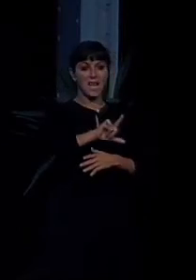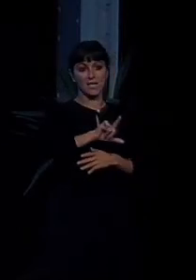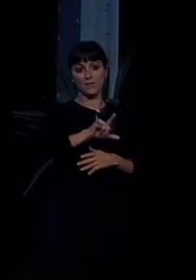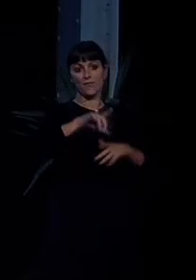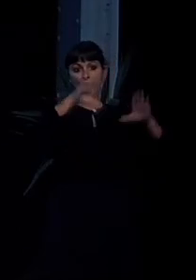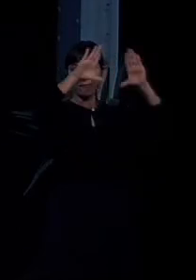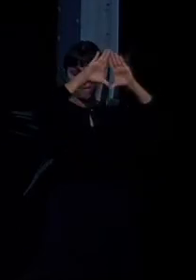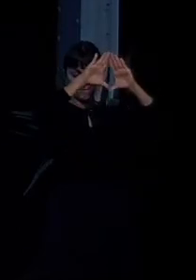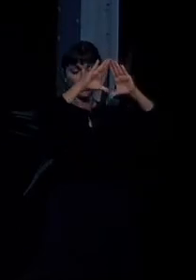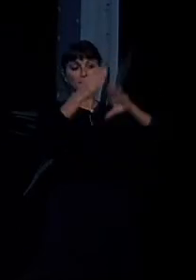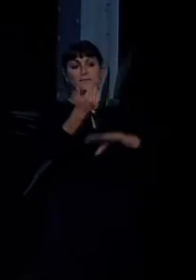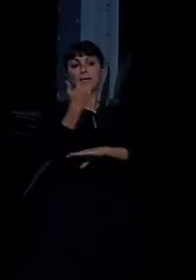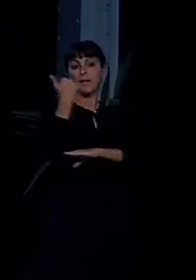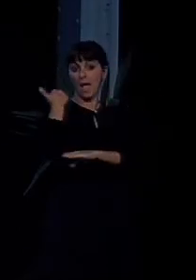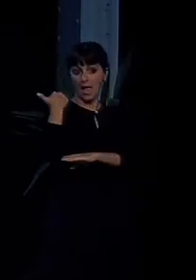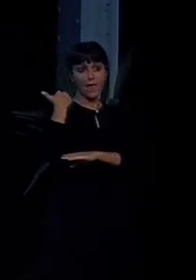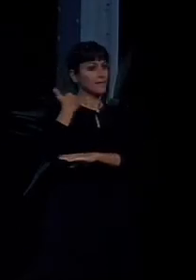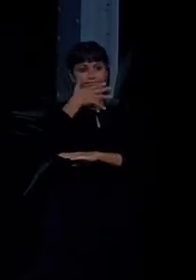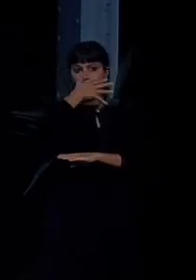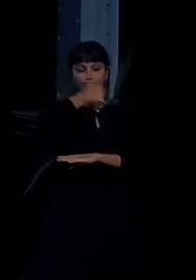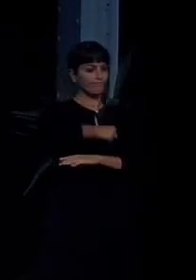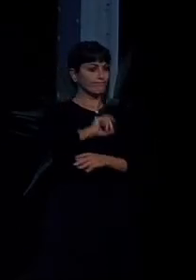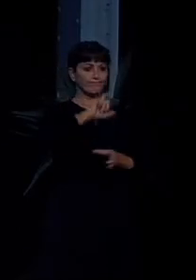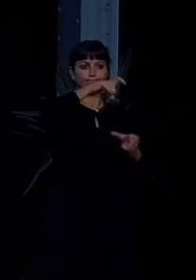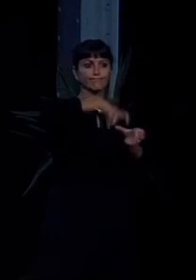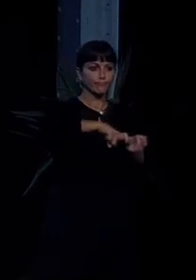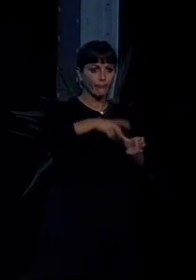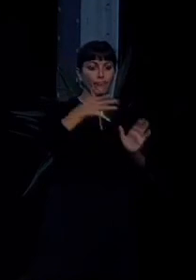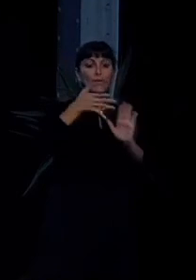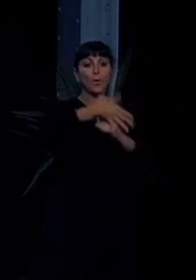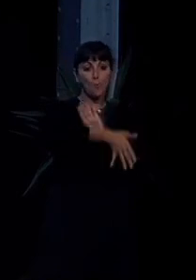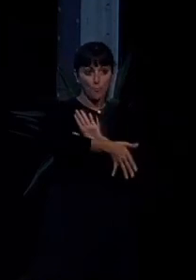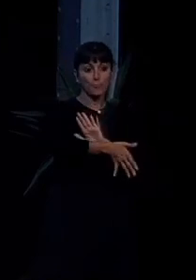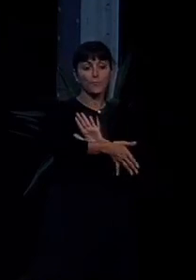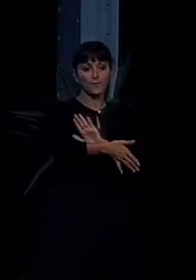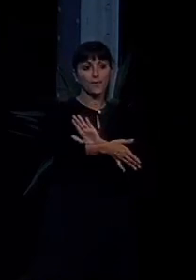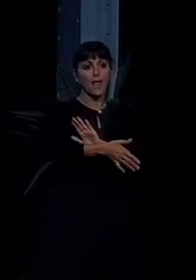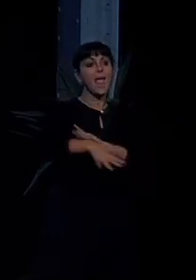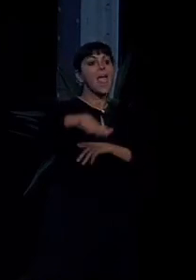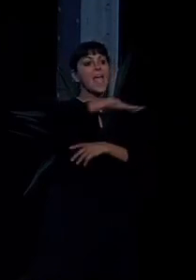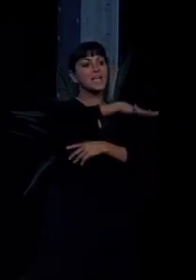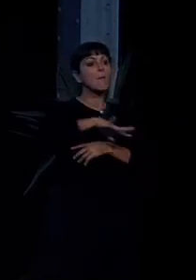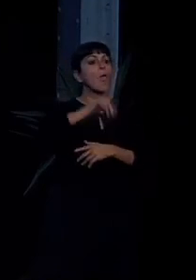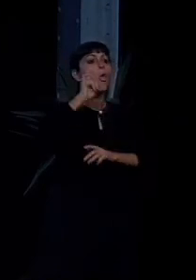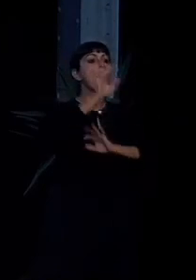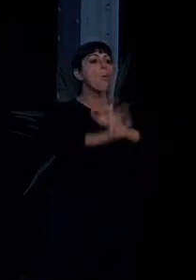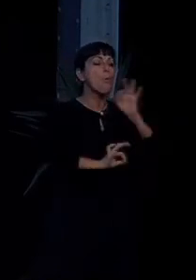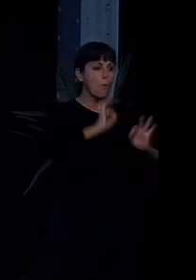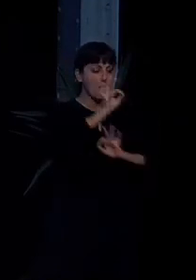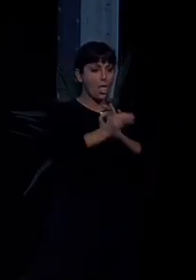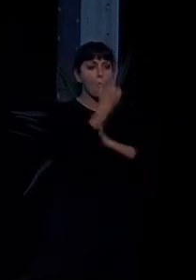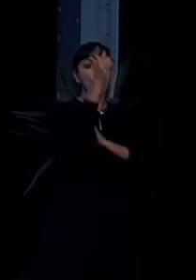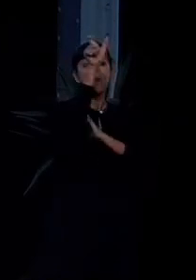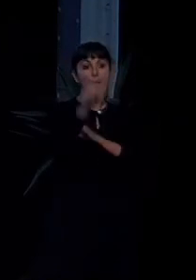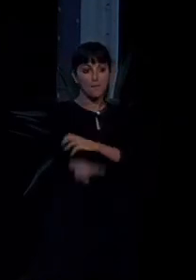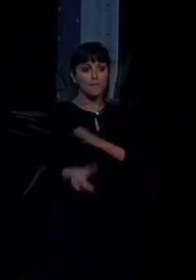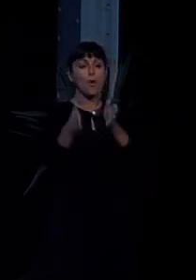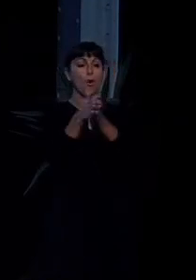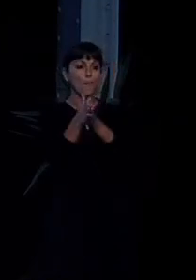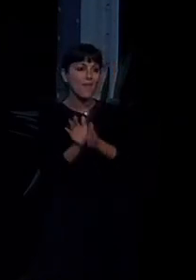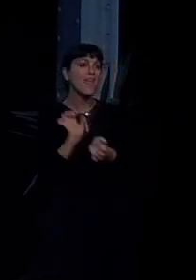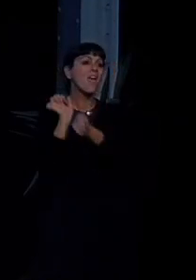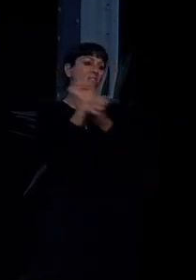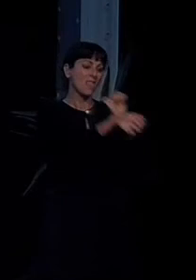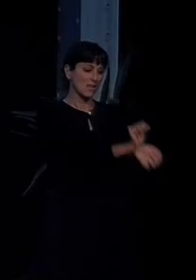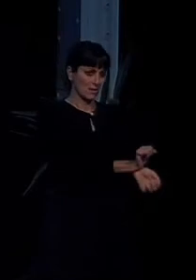ayer iban a hacer una intervención, no pudieron hacerla porque están tejiendo un espacio de cuidado para una compañera que ha sido